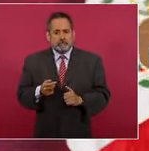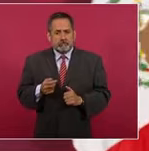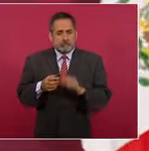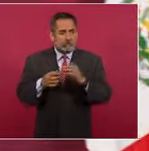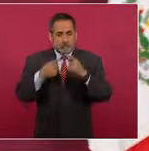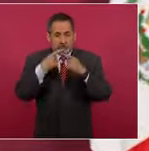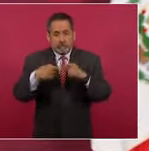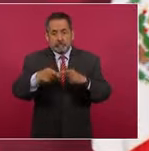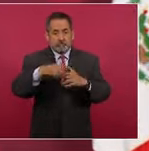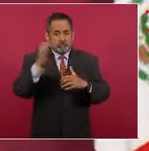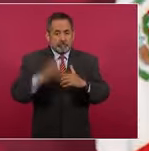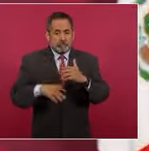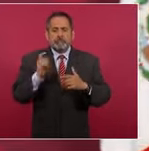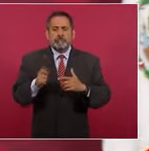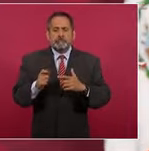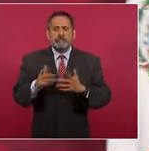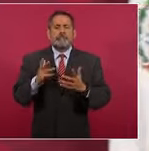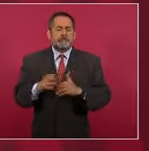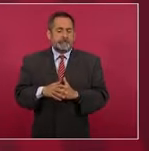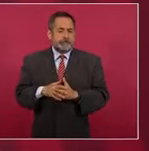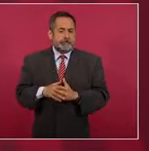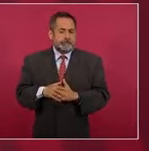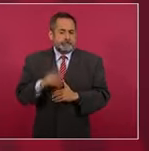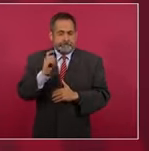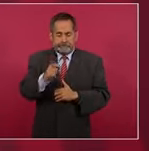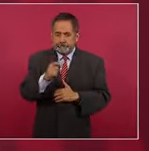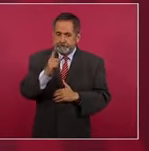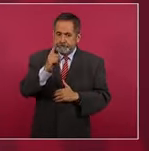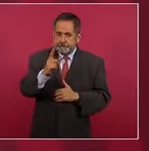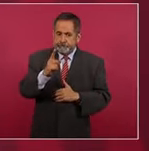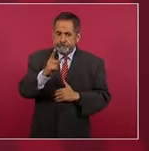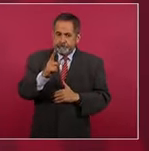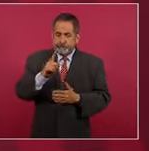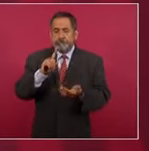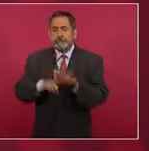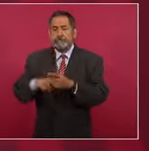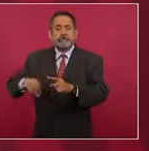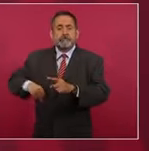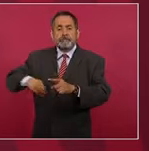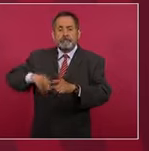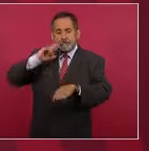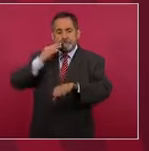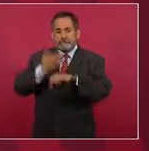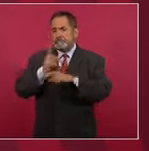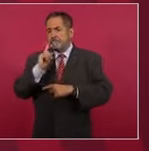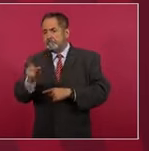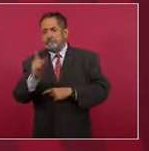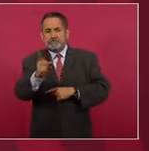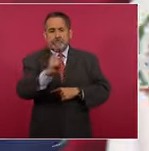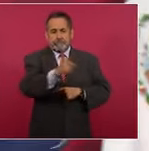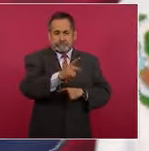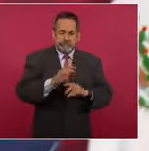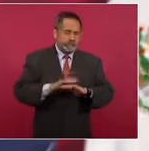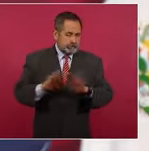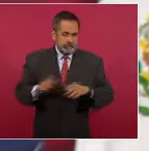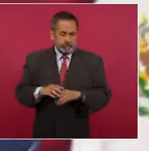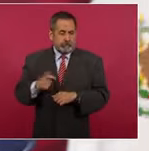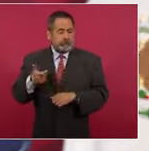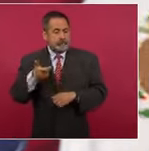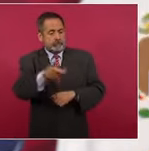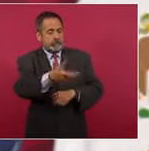concluir es lo de la responsabilidad, la reparación del